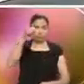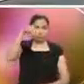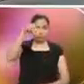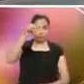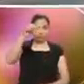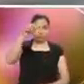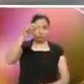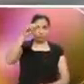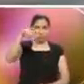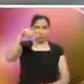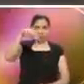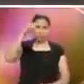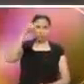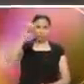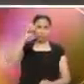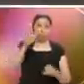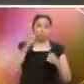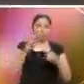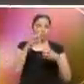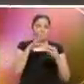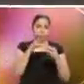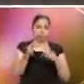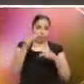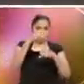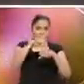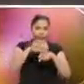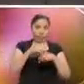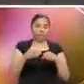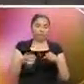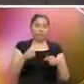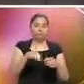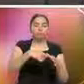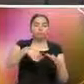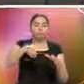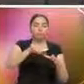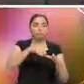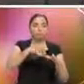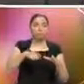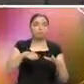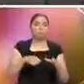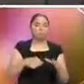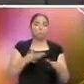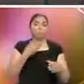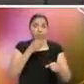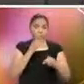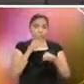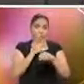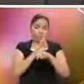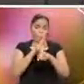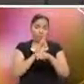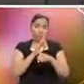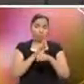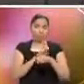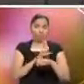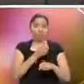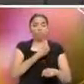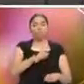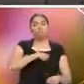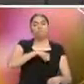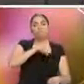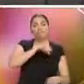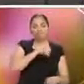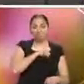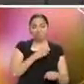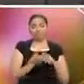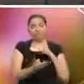También. Que agarre el saborcito. Bueno, es re bueno. A mí me gusta mucho el Sí. amaranto y es súper nutritivo. Súper